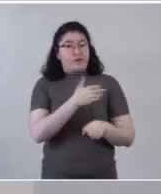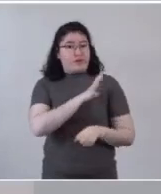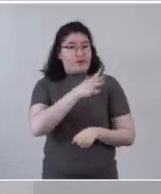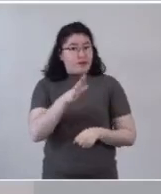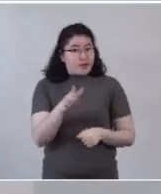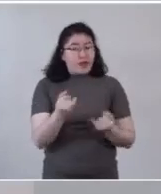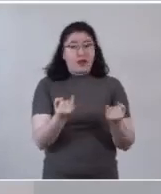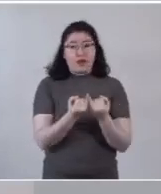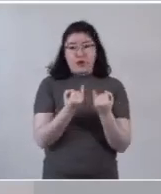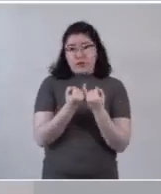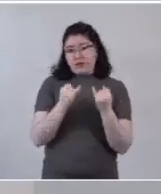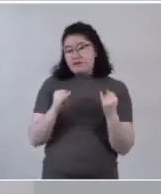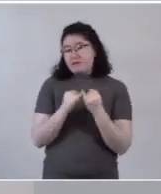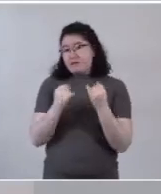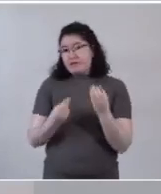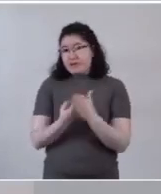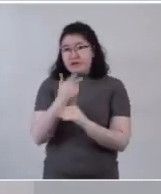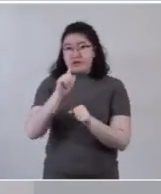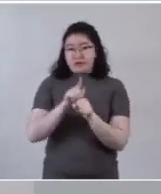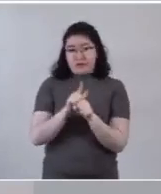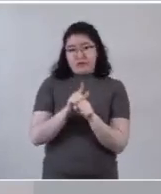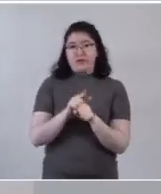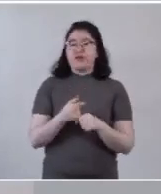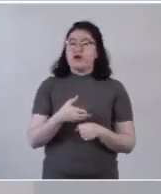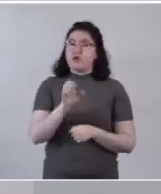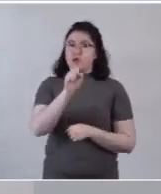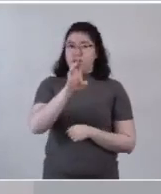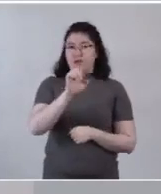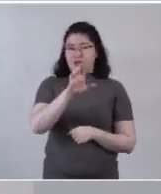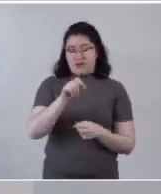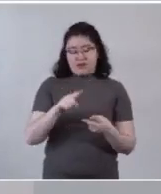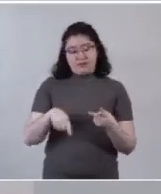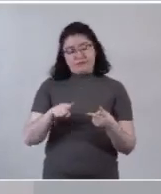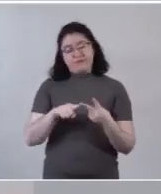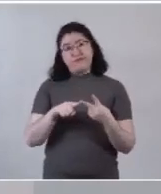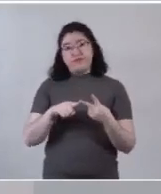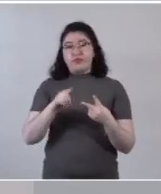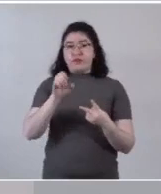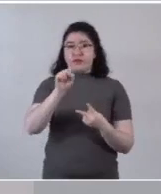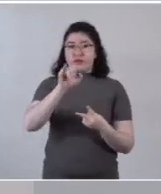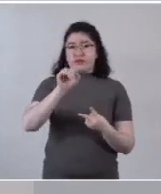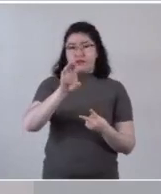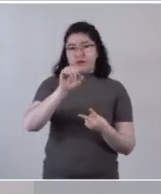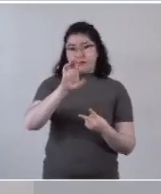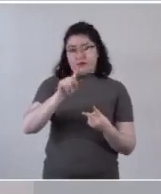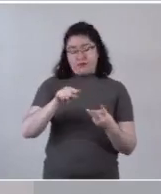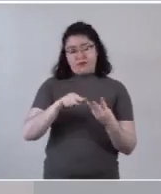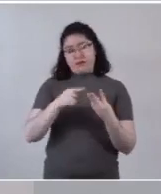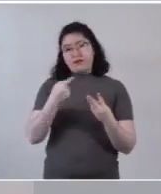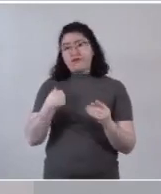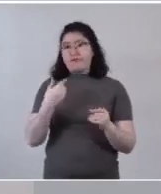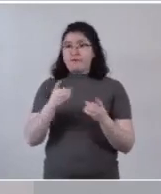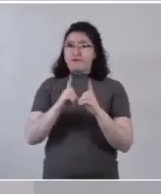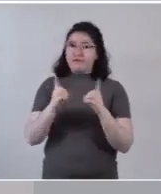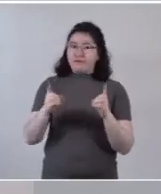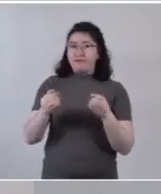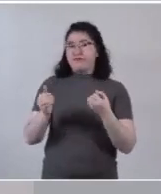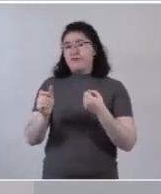SINSAE, participa el INSABI, participa la Secretaría de Relaciones Exteriores,